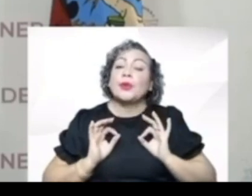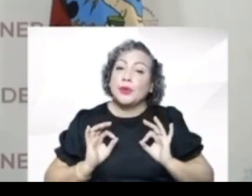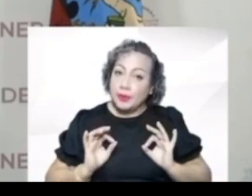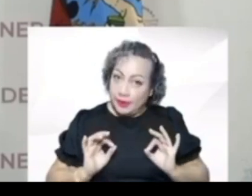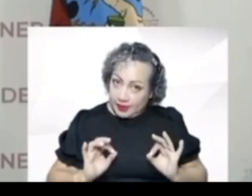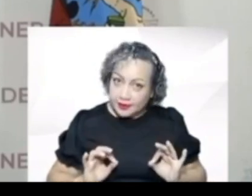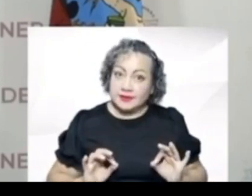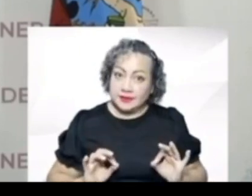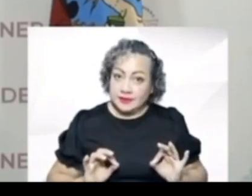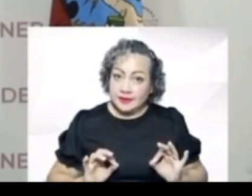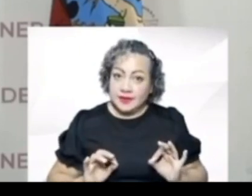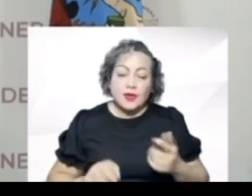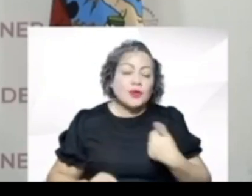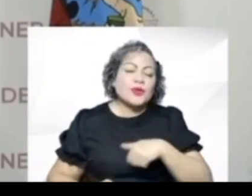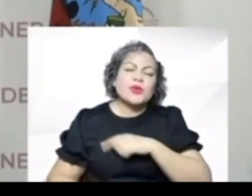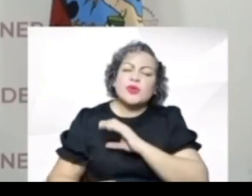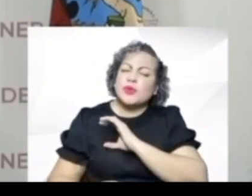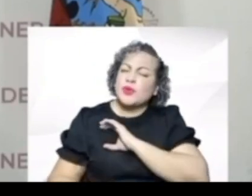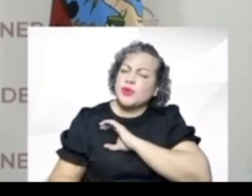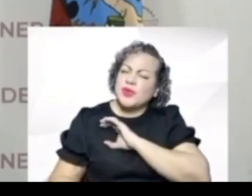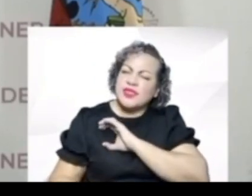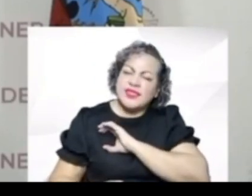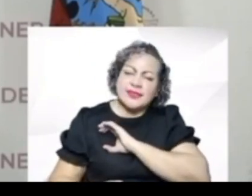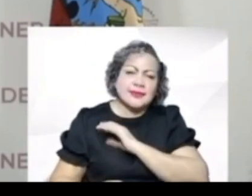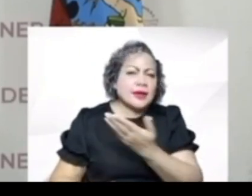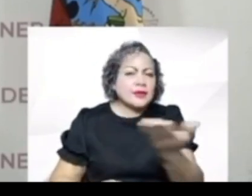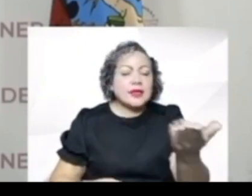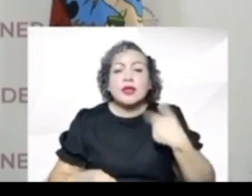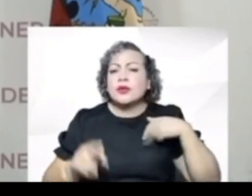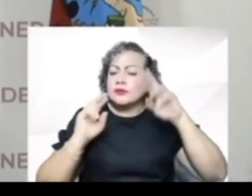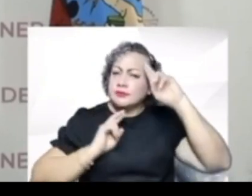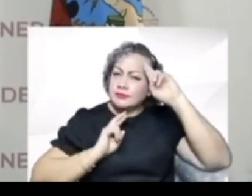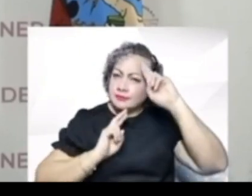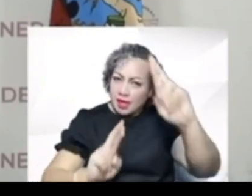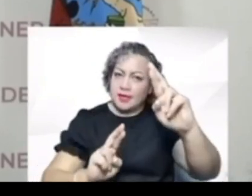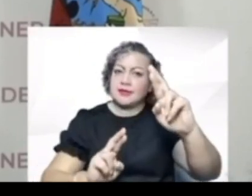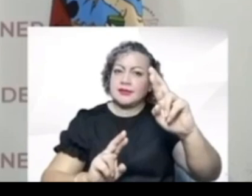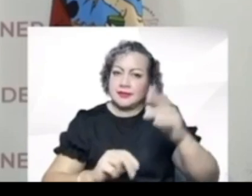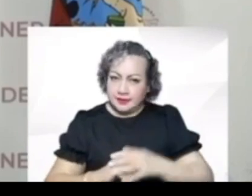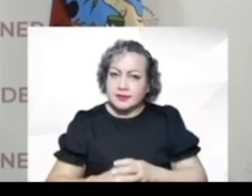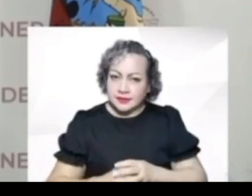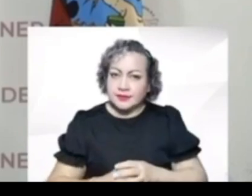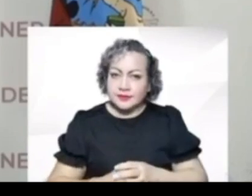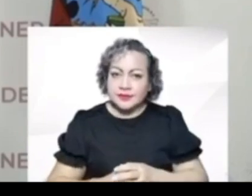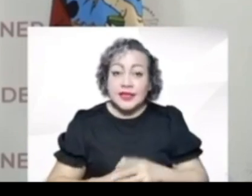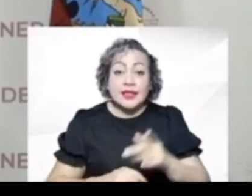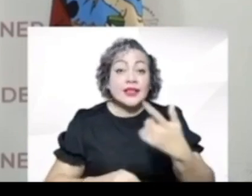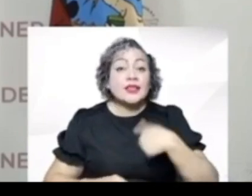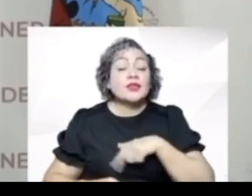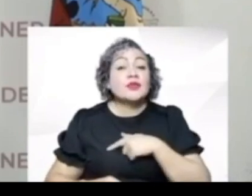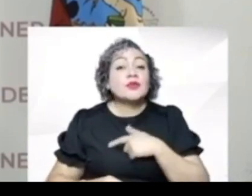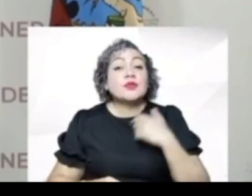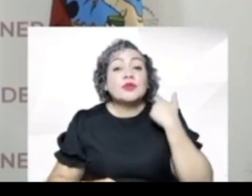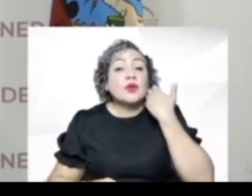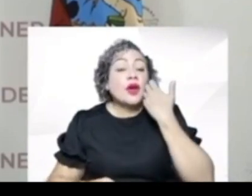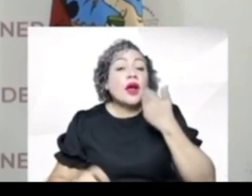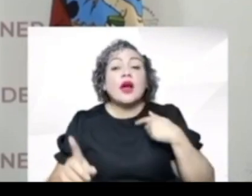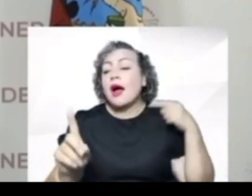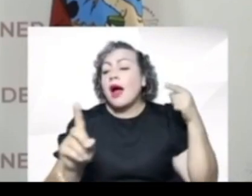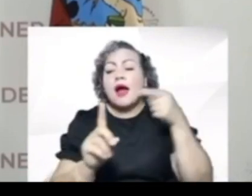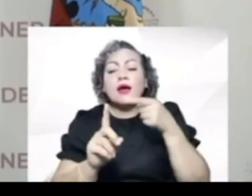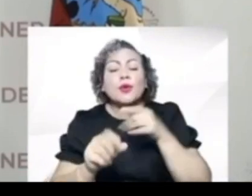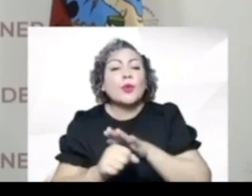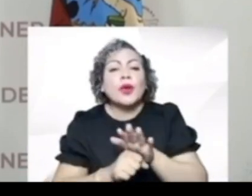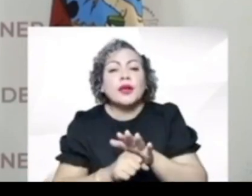las queremos mucho, que las y los respetamos mucho, que lo que queremos es justamente que no haya una afectación